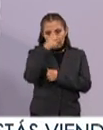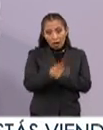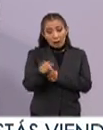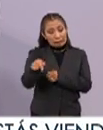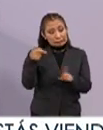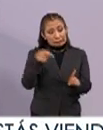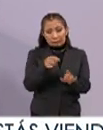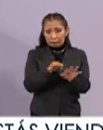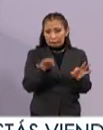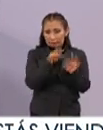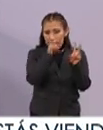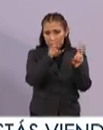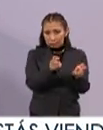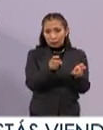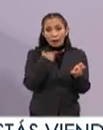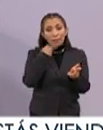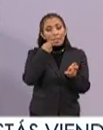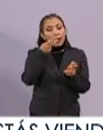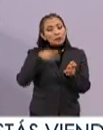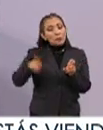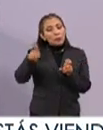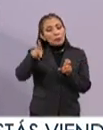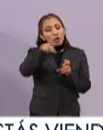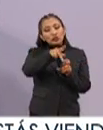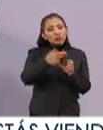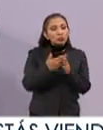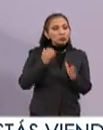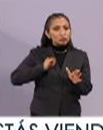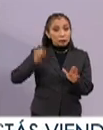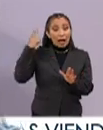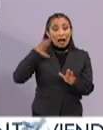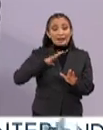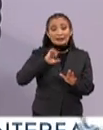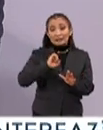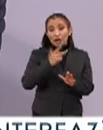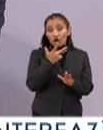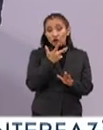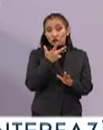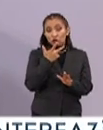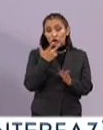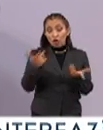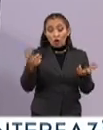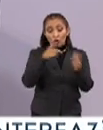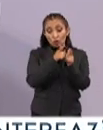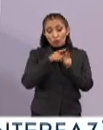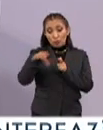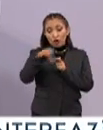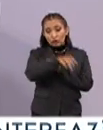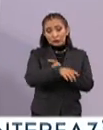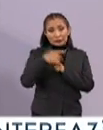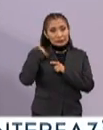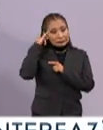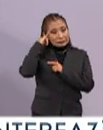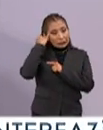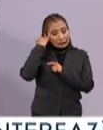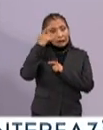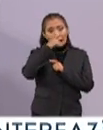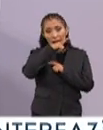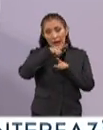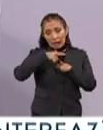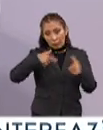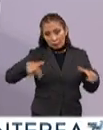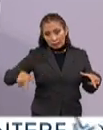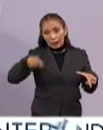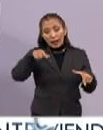tema central. Hablar sobre nuestros pueblos originarios. Hay 68 grupos etnolingüísticos considerados como indígenas.